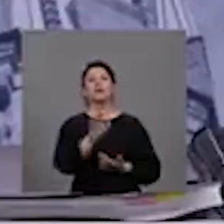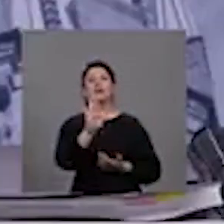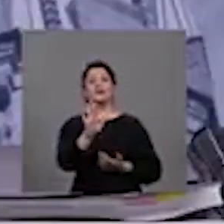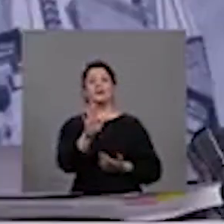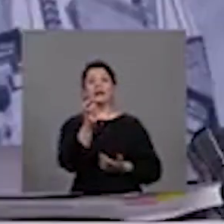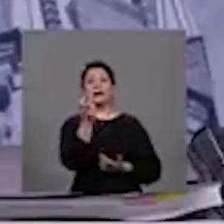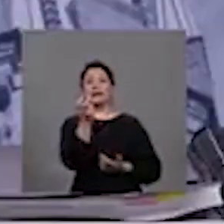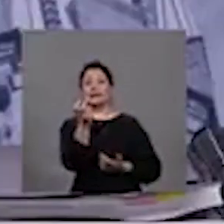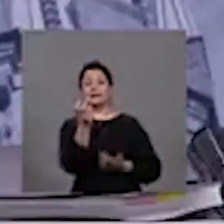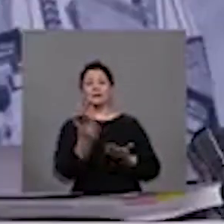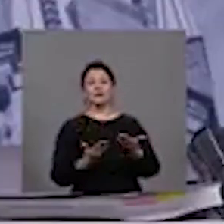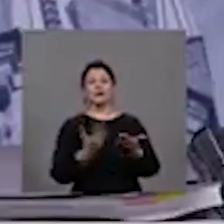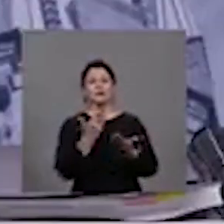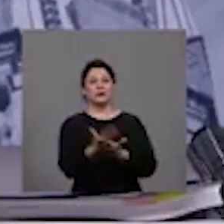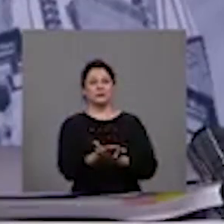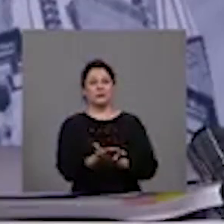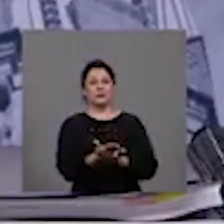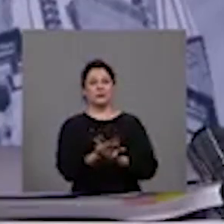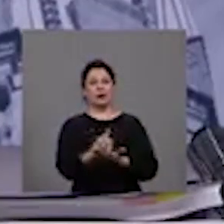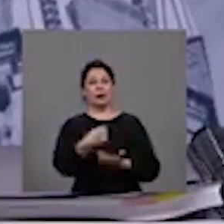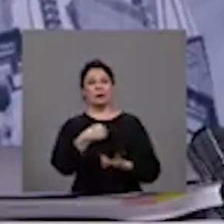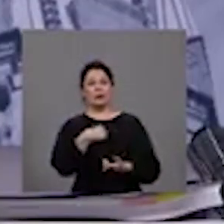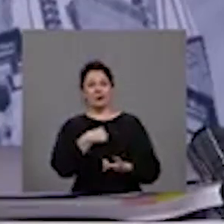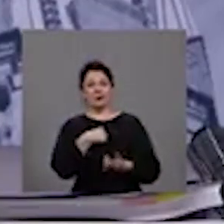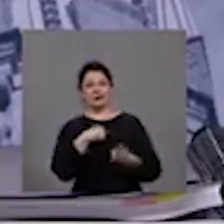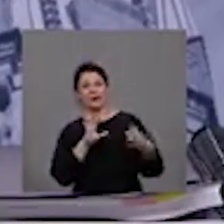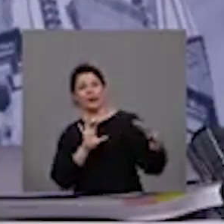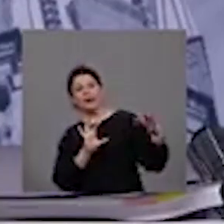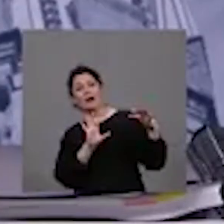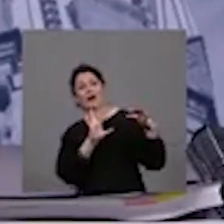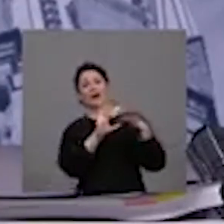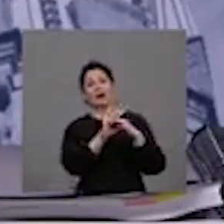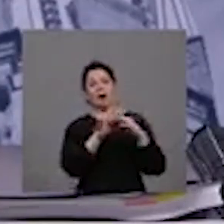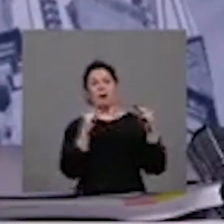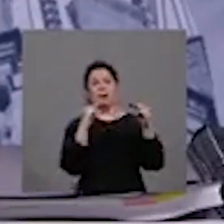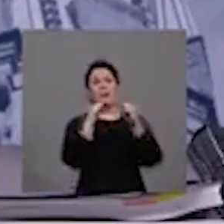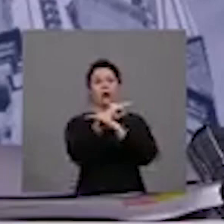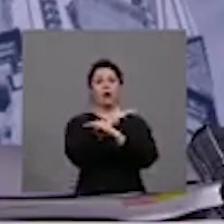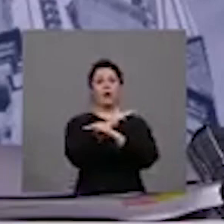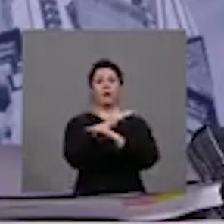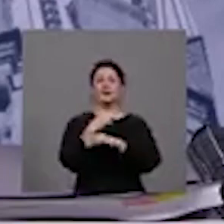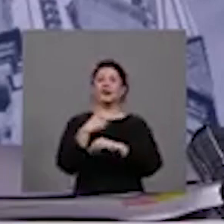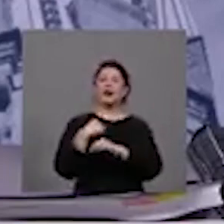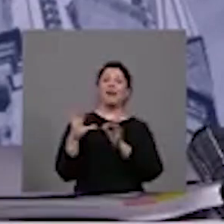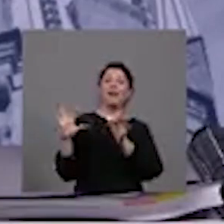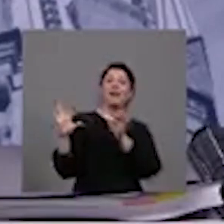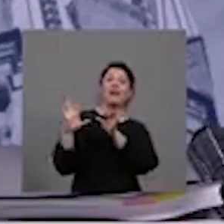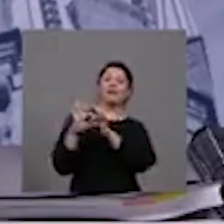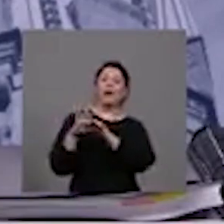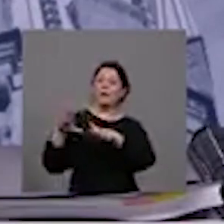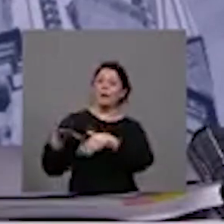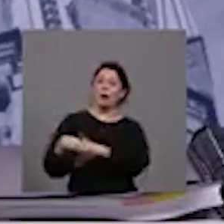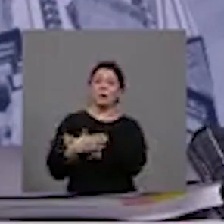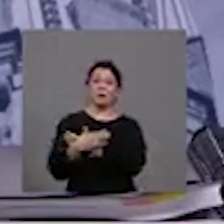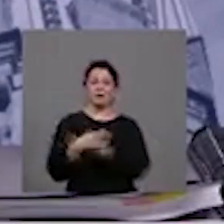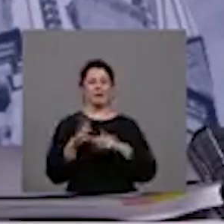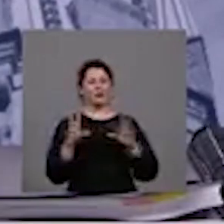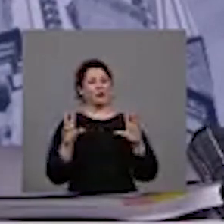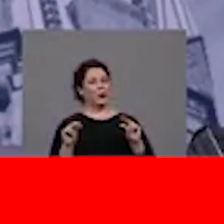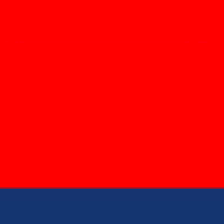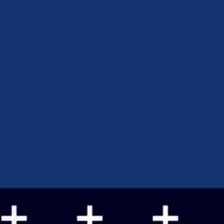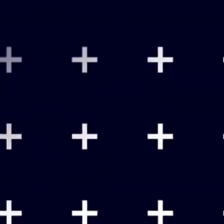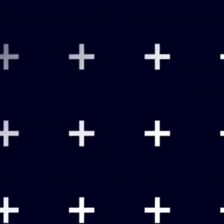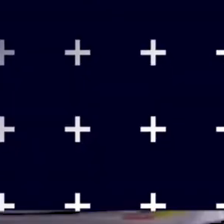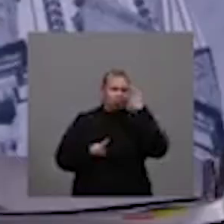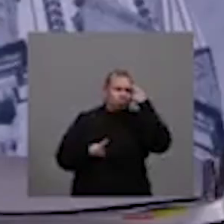que implementará programas de atención a la salud mental a niños y jóvenes y prohibirá la comida chatarra en las escuelas de